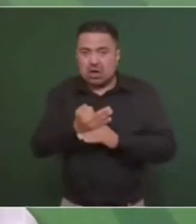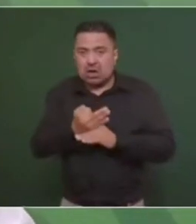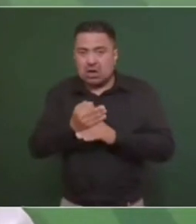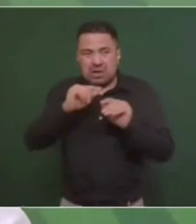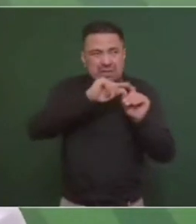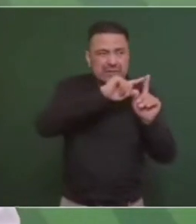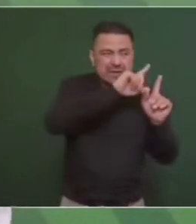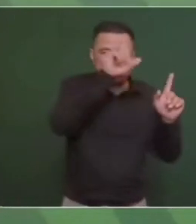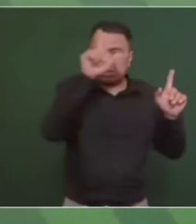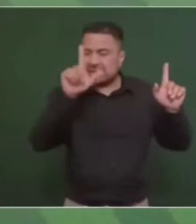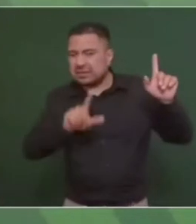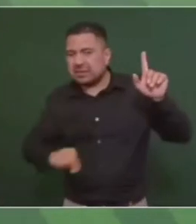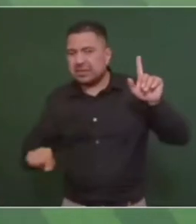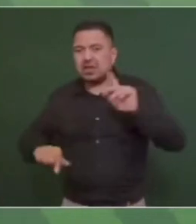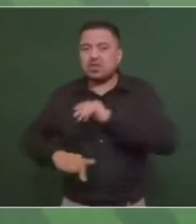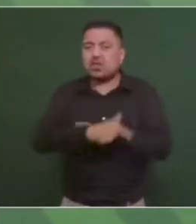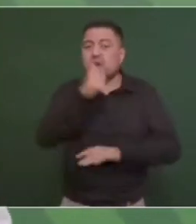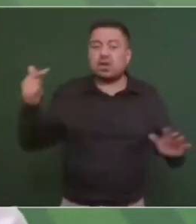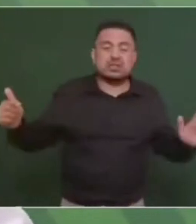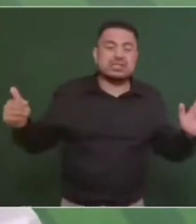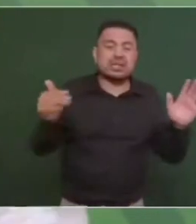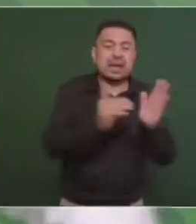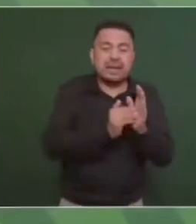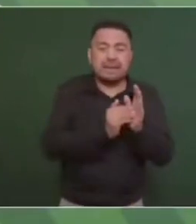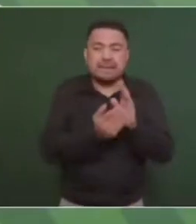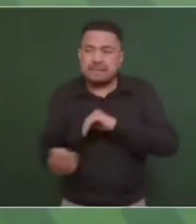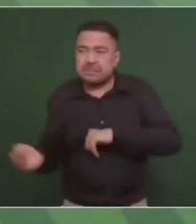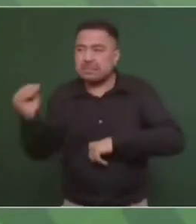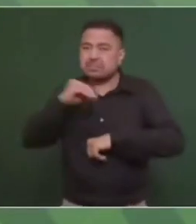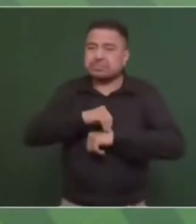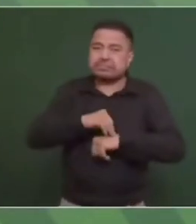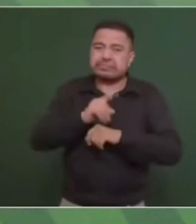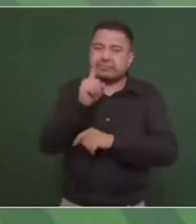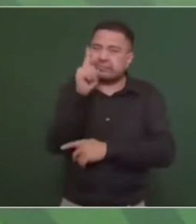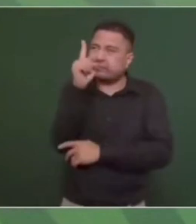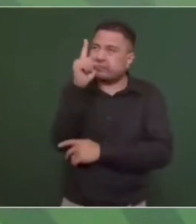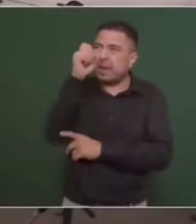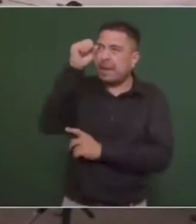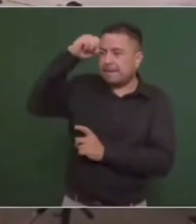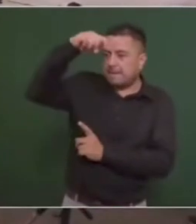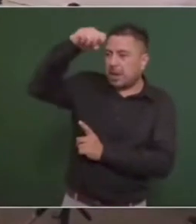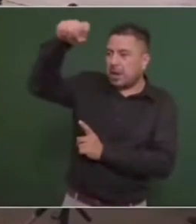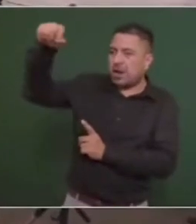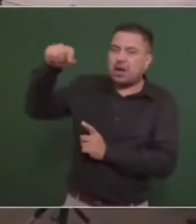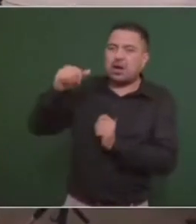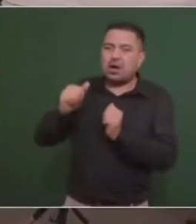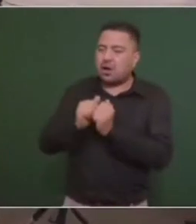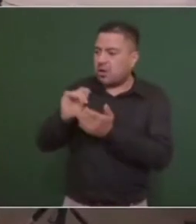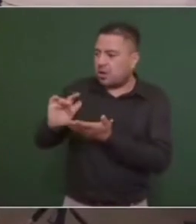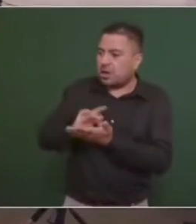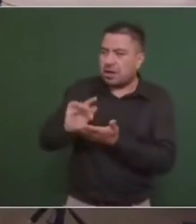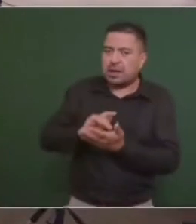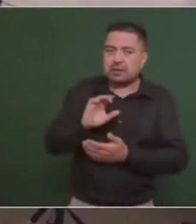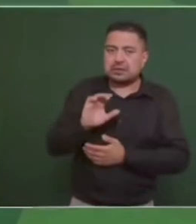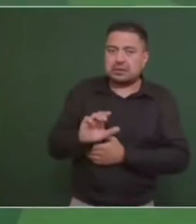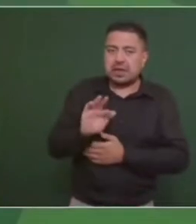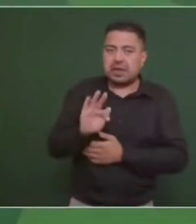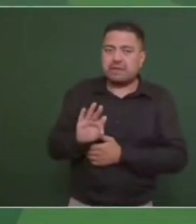país 12000 antenas con el apoyo de la Comisión Federal de